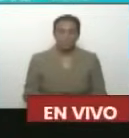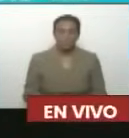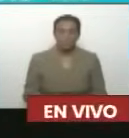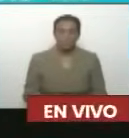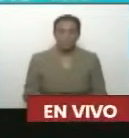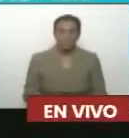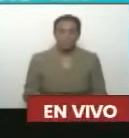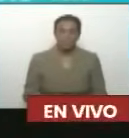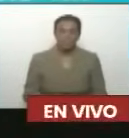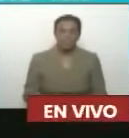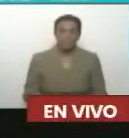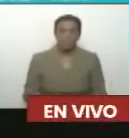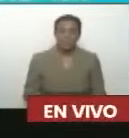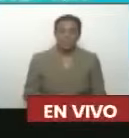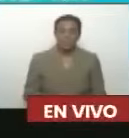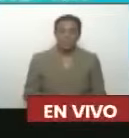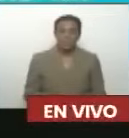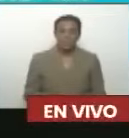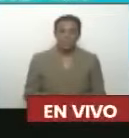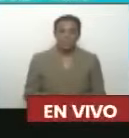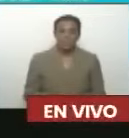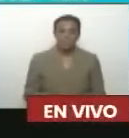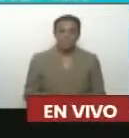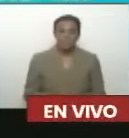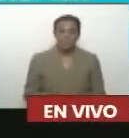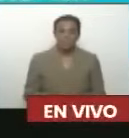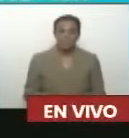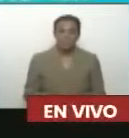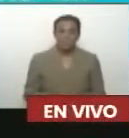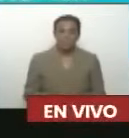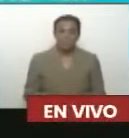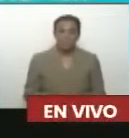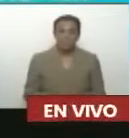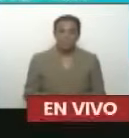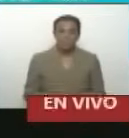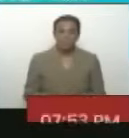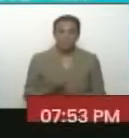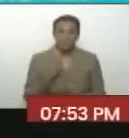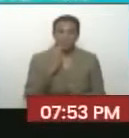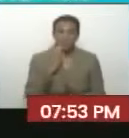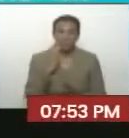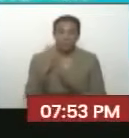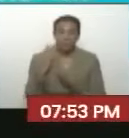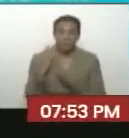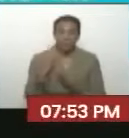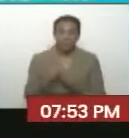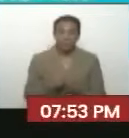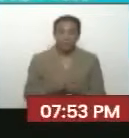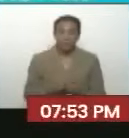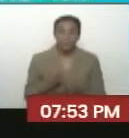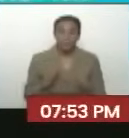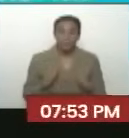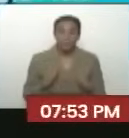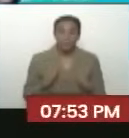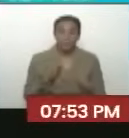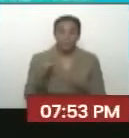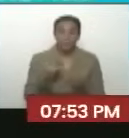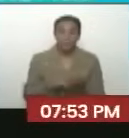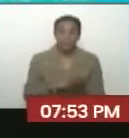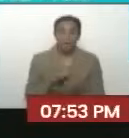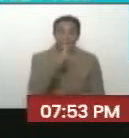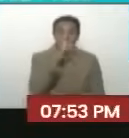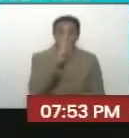vamos a orientar los años que están por venir? Y surgió un proceso hermoso que hemos vivido en el año